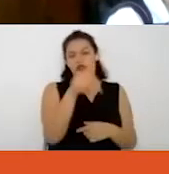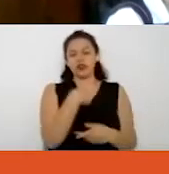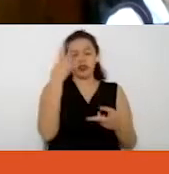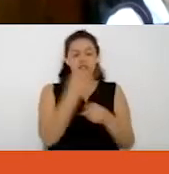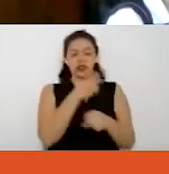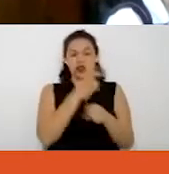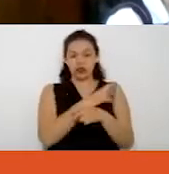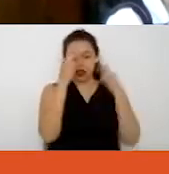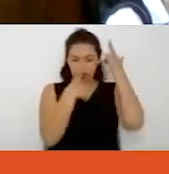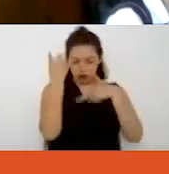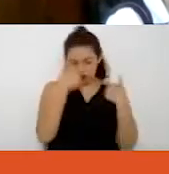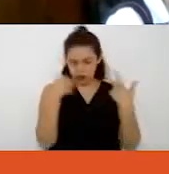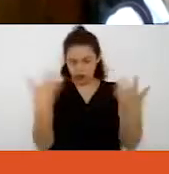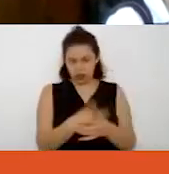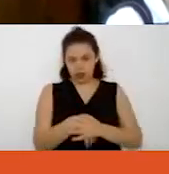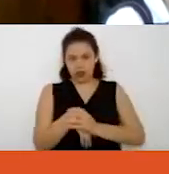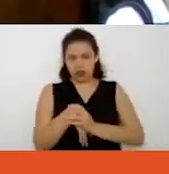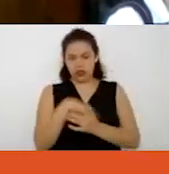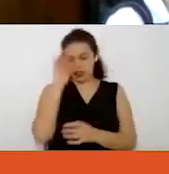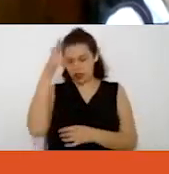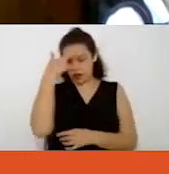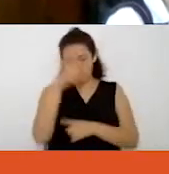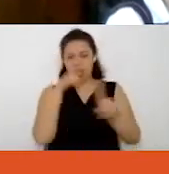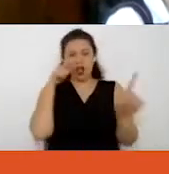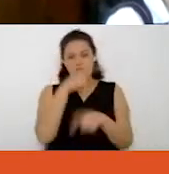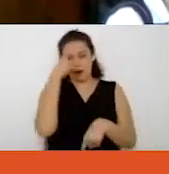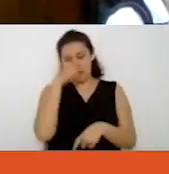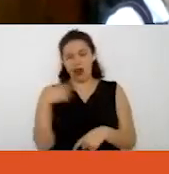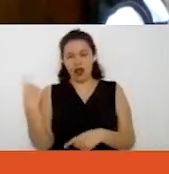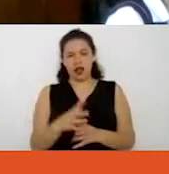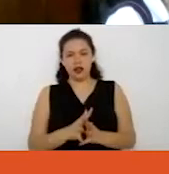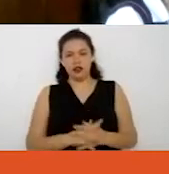inspección. ¿Recordaban cuál era el fin de esta inspección?